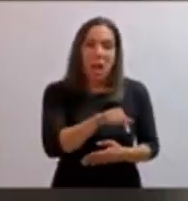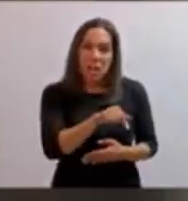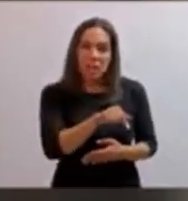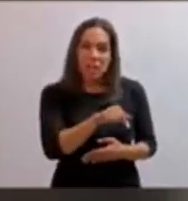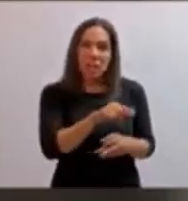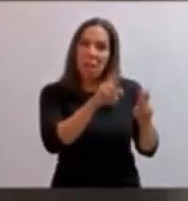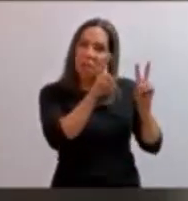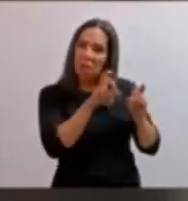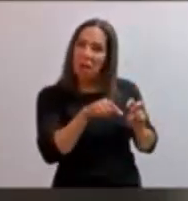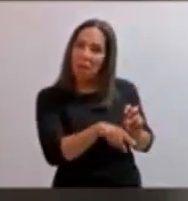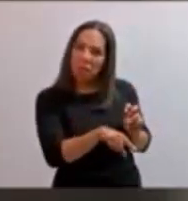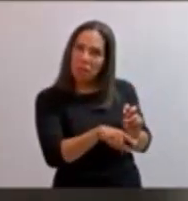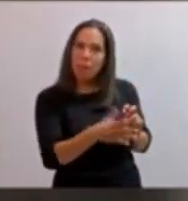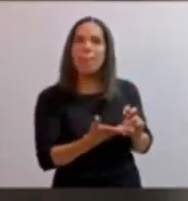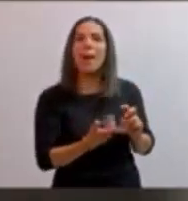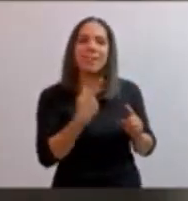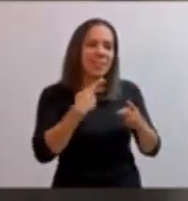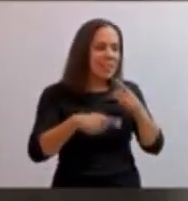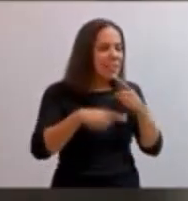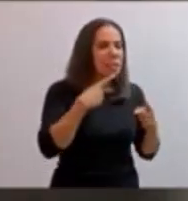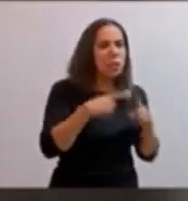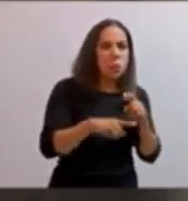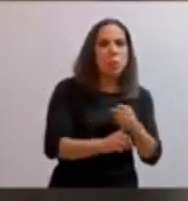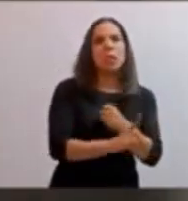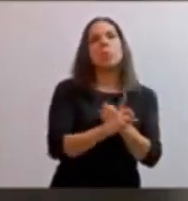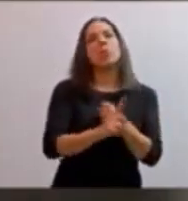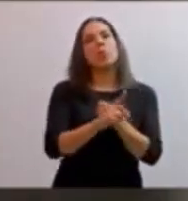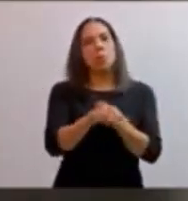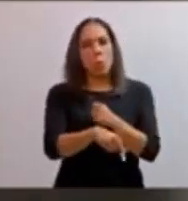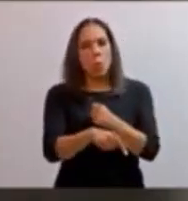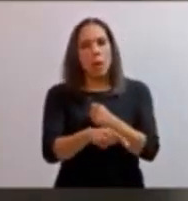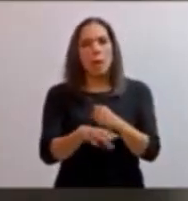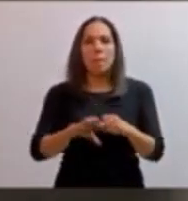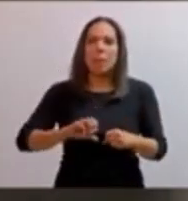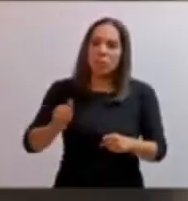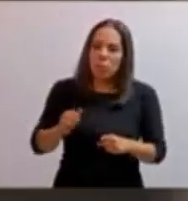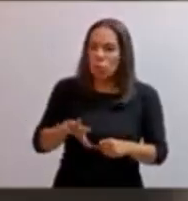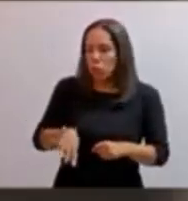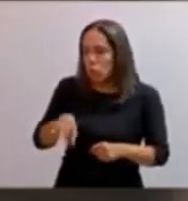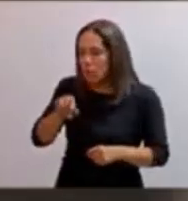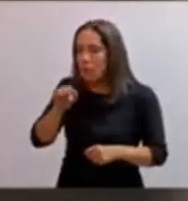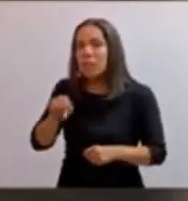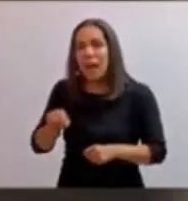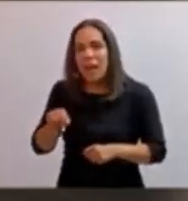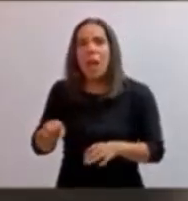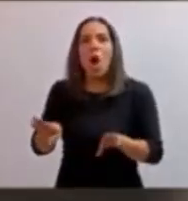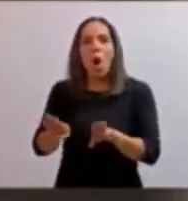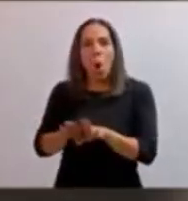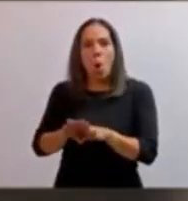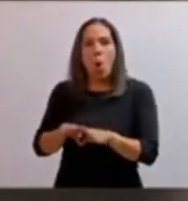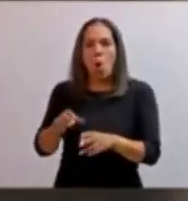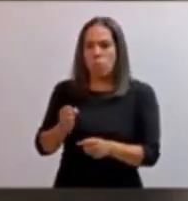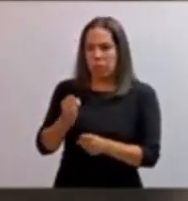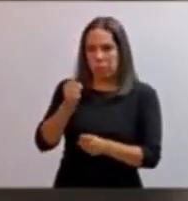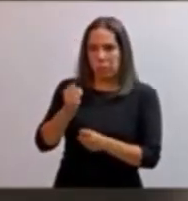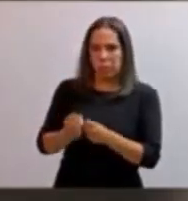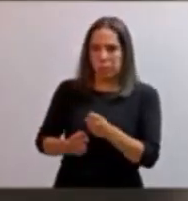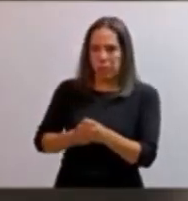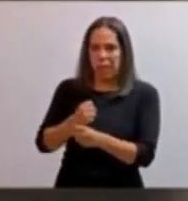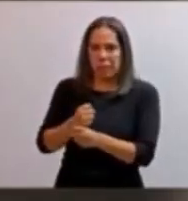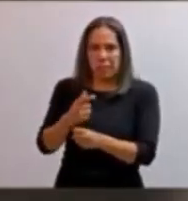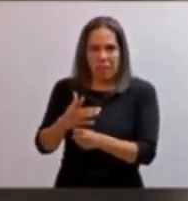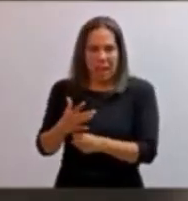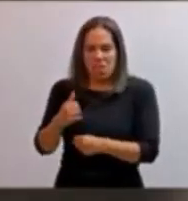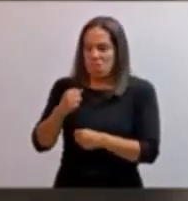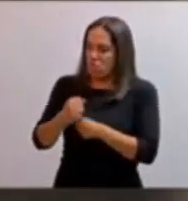les convoca a plantear posibilidades para enfrentar las exigencias del trabajo docente que hoy